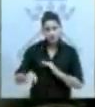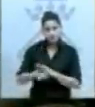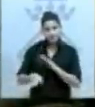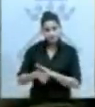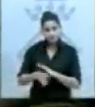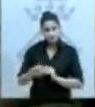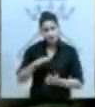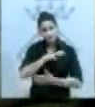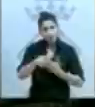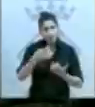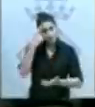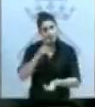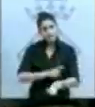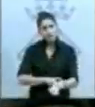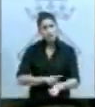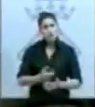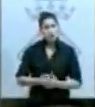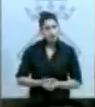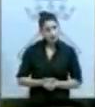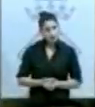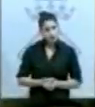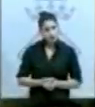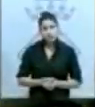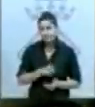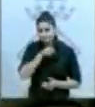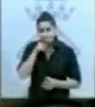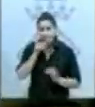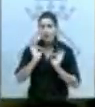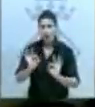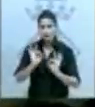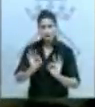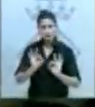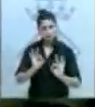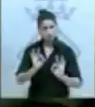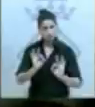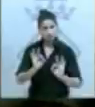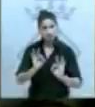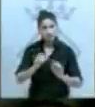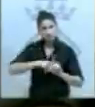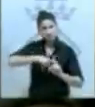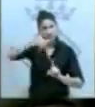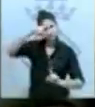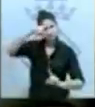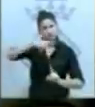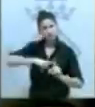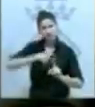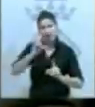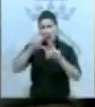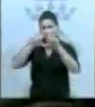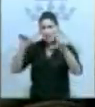violencia psicológica, por llamarle como realmente es como deberemos llamar este fenómeno, es muy grande en el seno de esta empresa. Nos